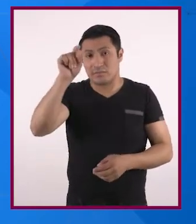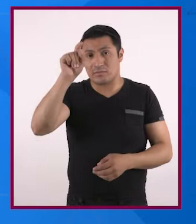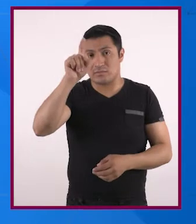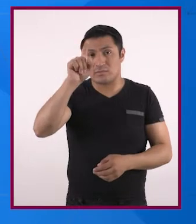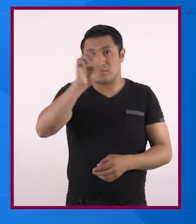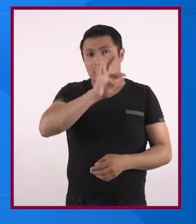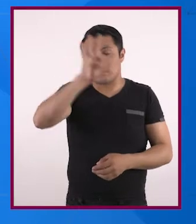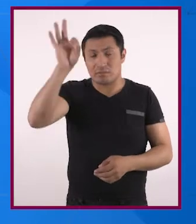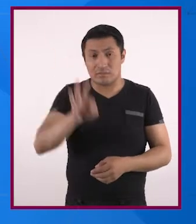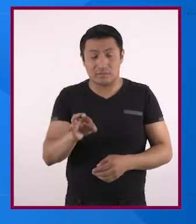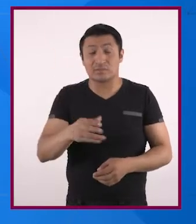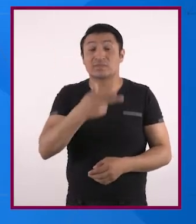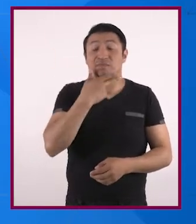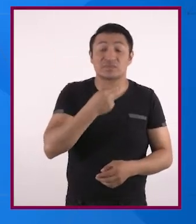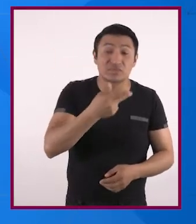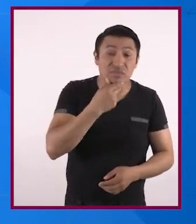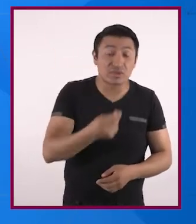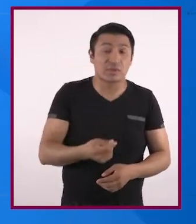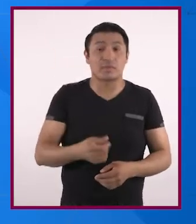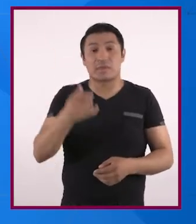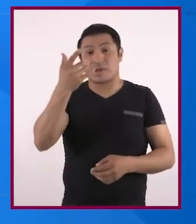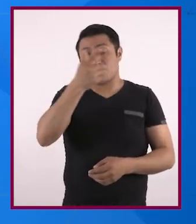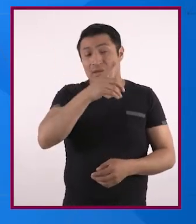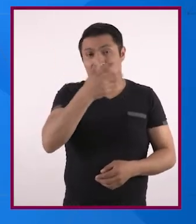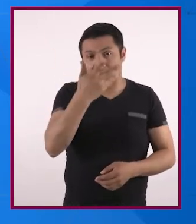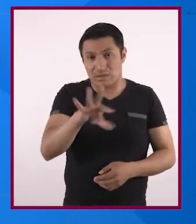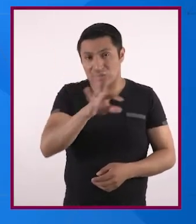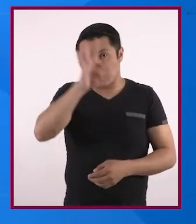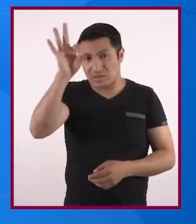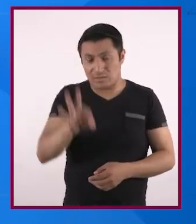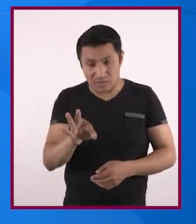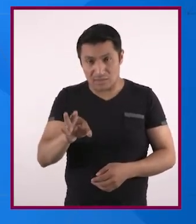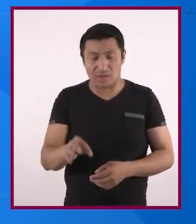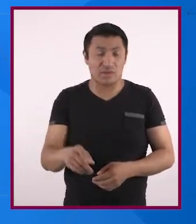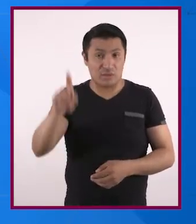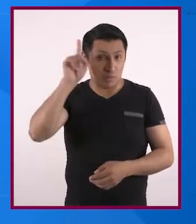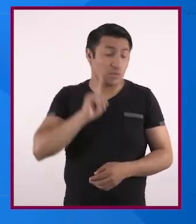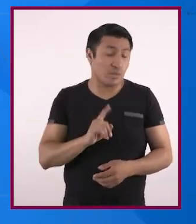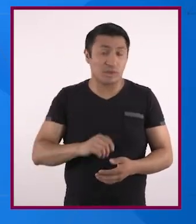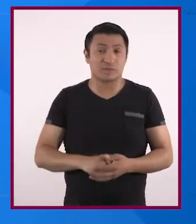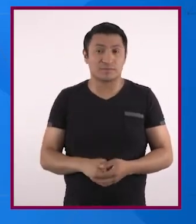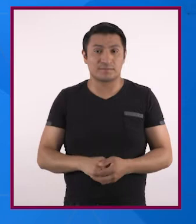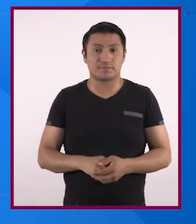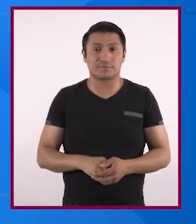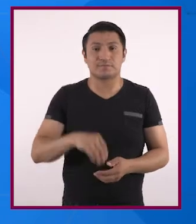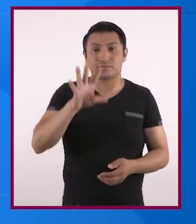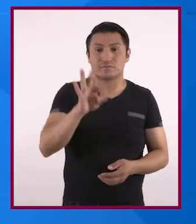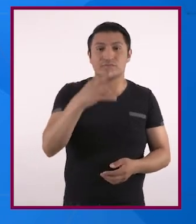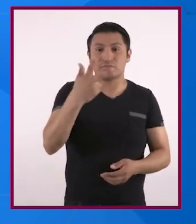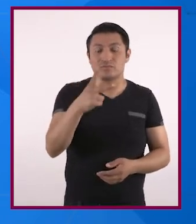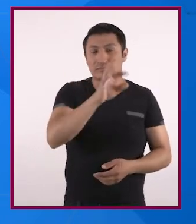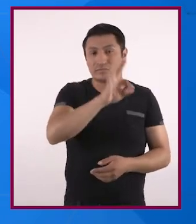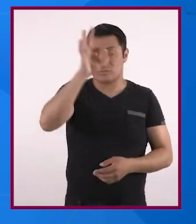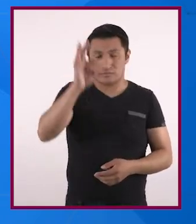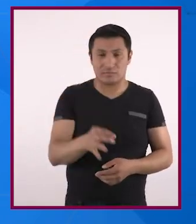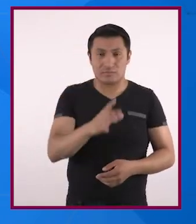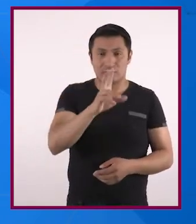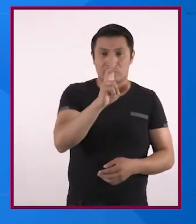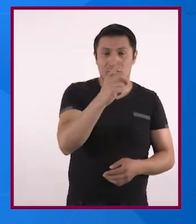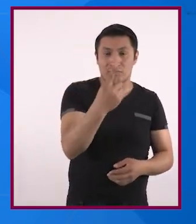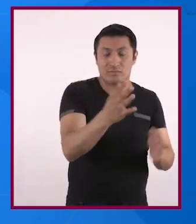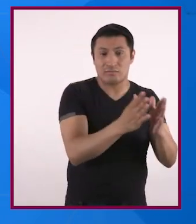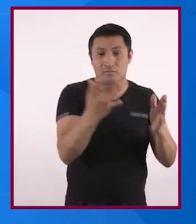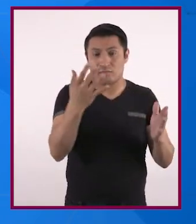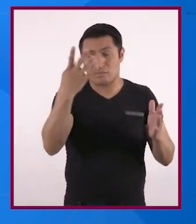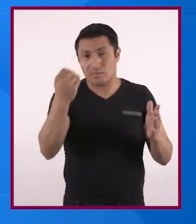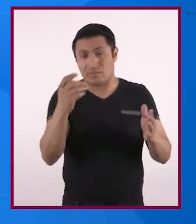calle es de género masculino y el 10% de género femenino, 48% de 31 a 59